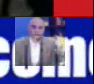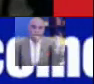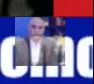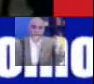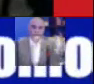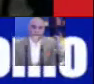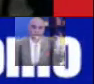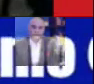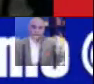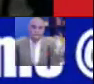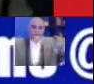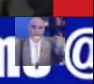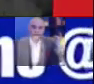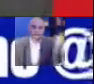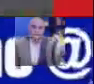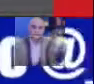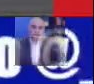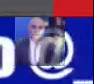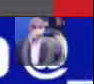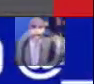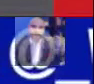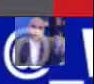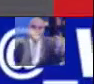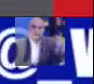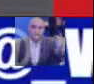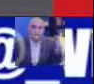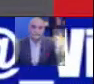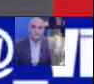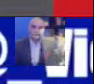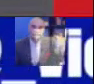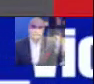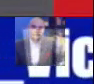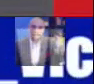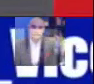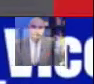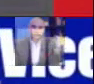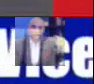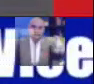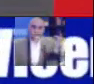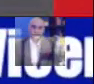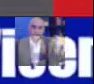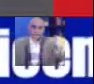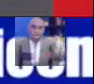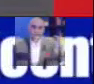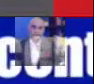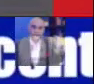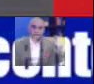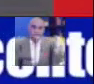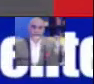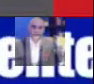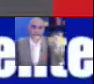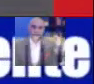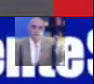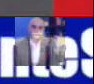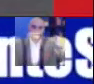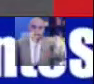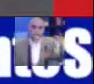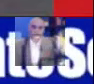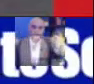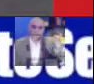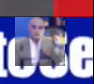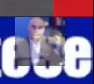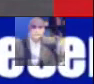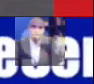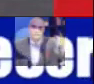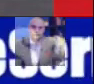contrario, es un proyecto que, pues bueno, va a tener todavía esta